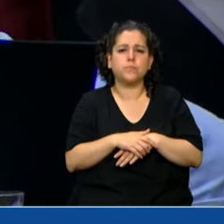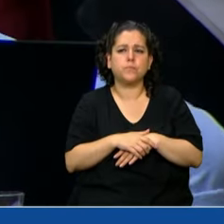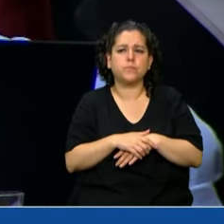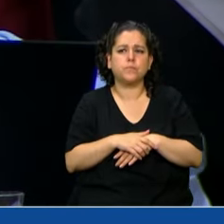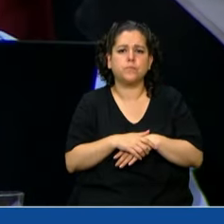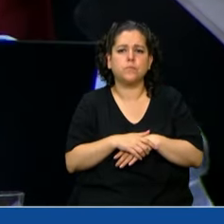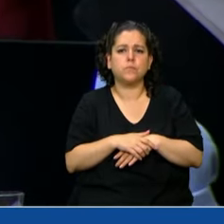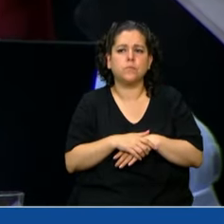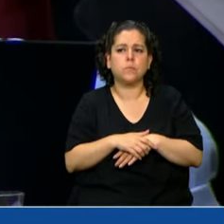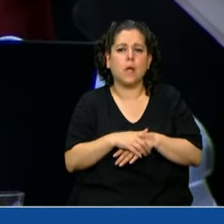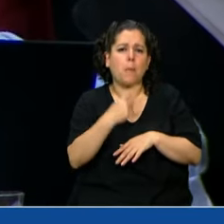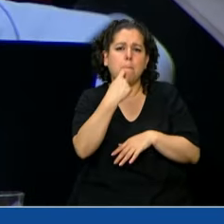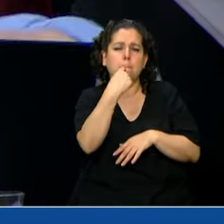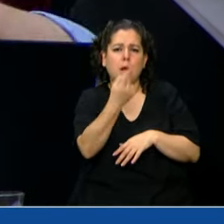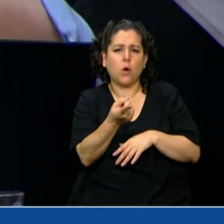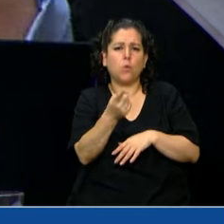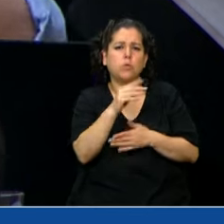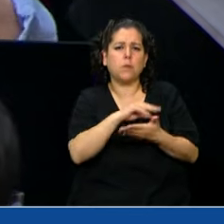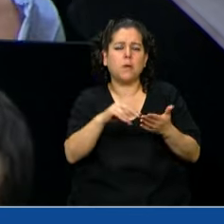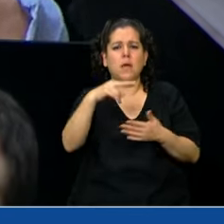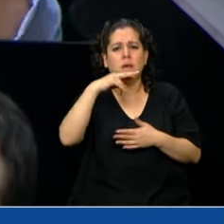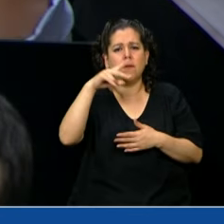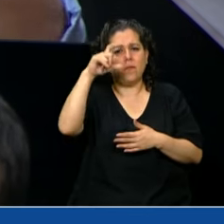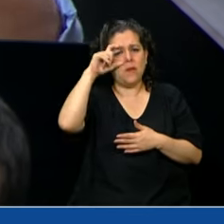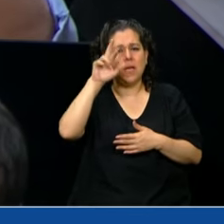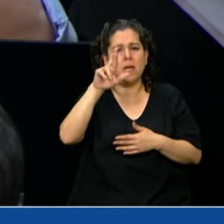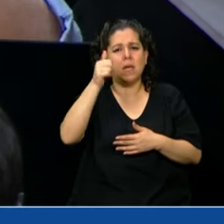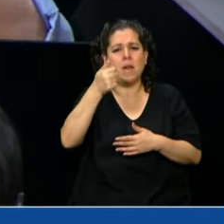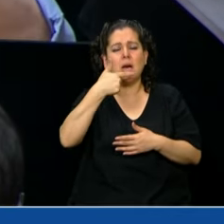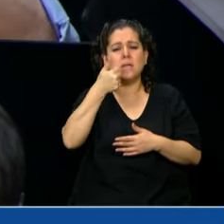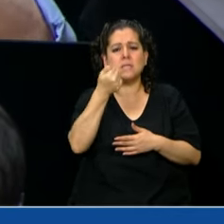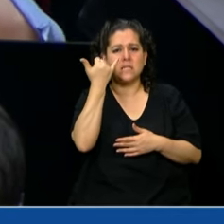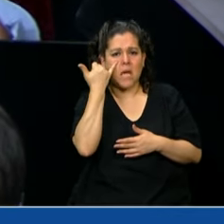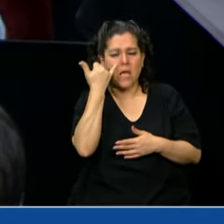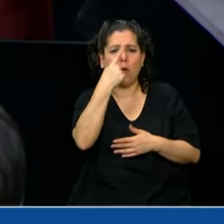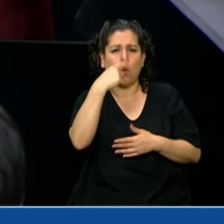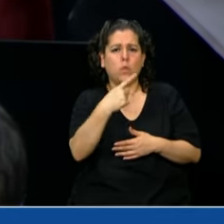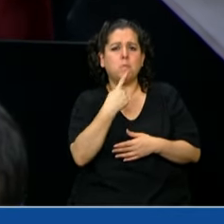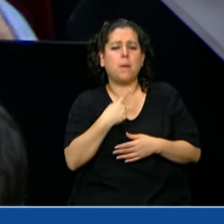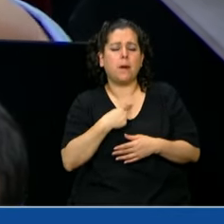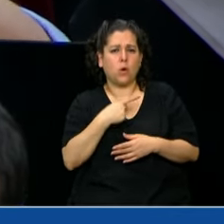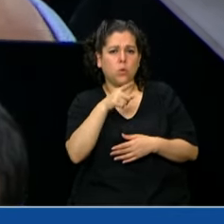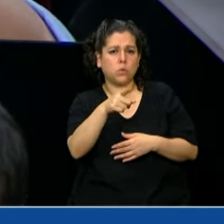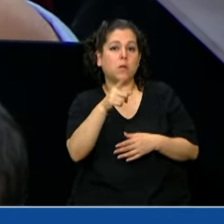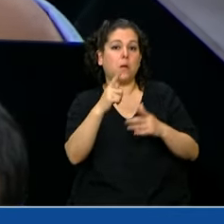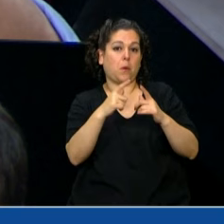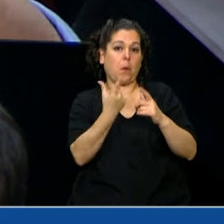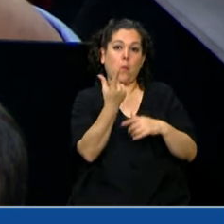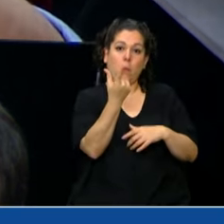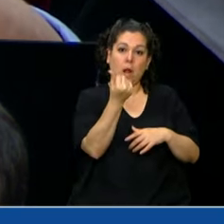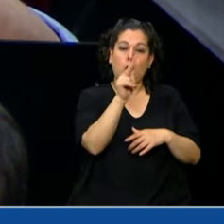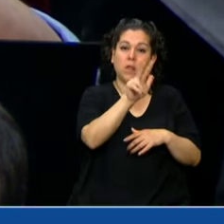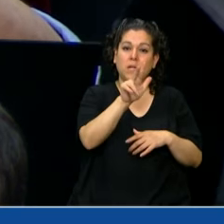igón le pregunto a la diputada veray por la interrupción la última pregunta que me realizó a partir del valor de